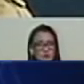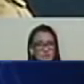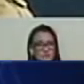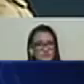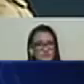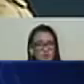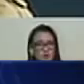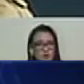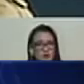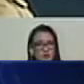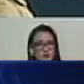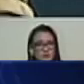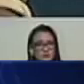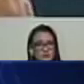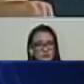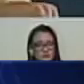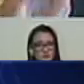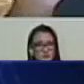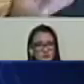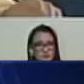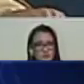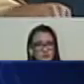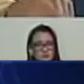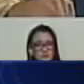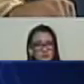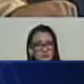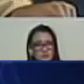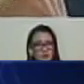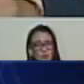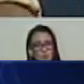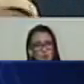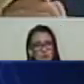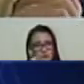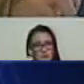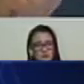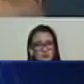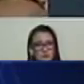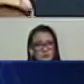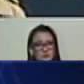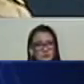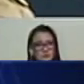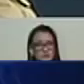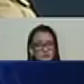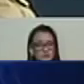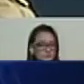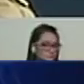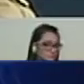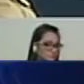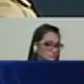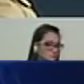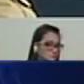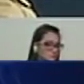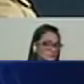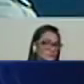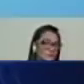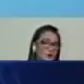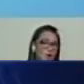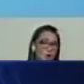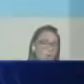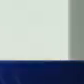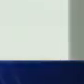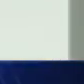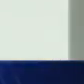tenía 22% de la intención de voto. Yo tengo, a quien la quiera ver, les puedo mostrar todos los informes de nuestro